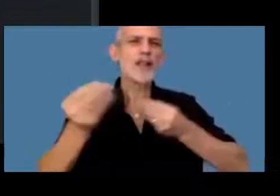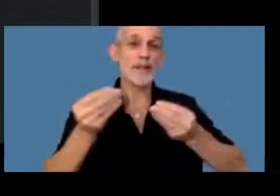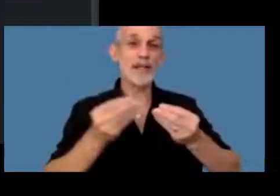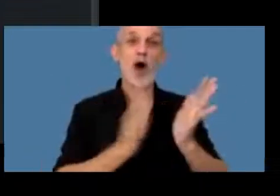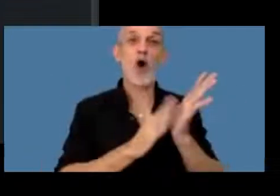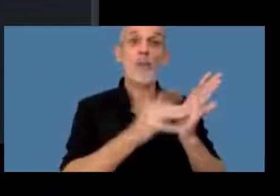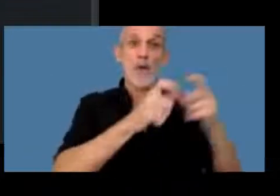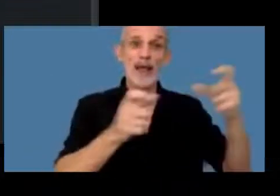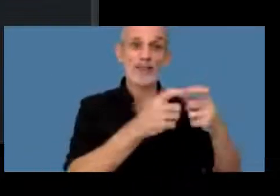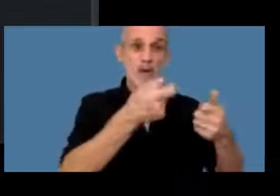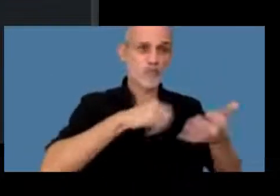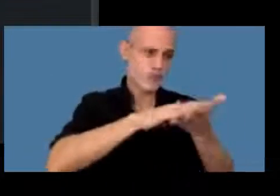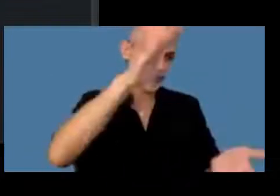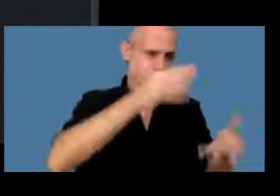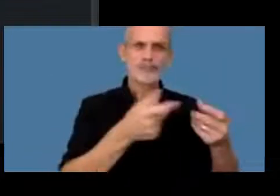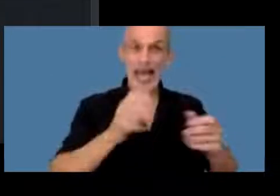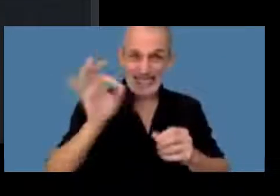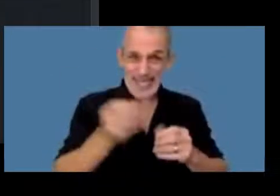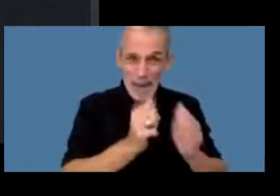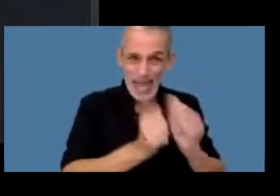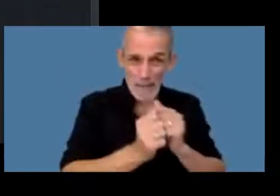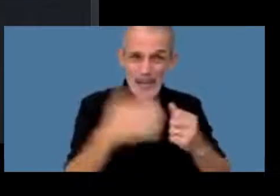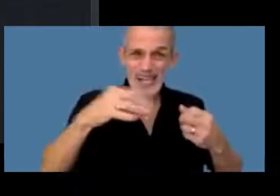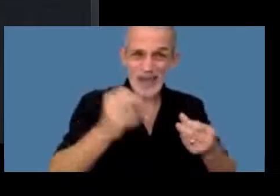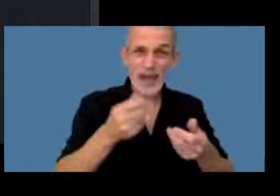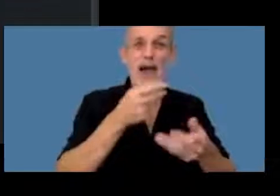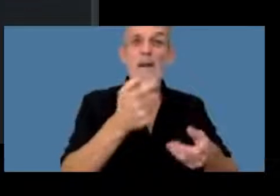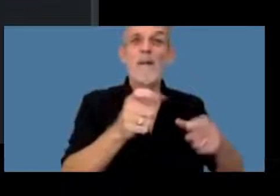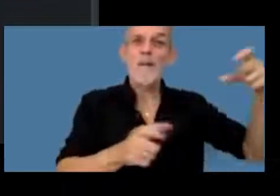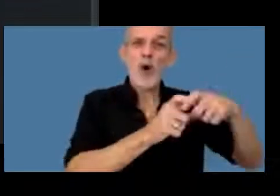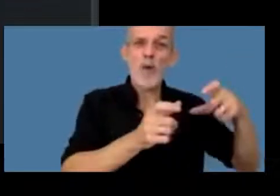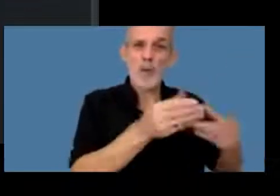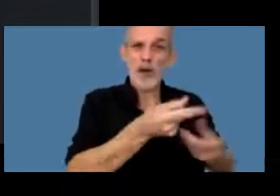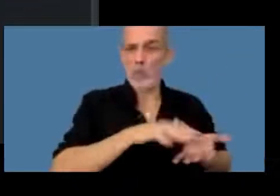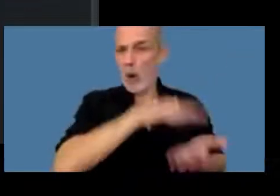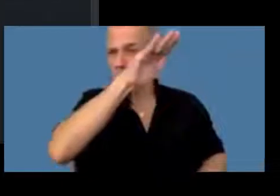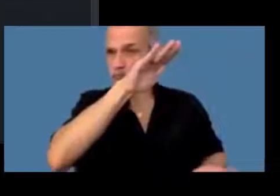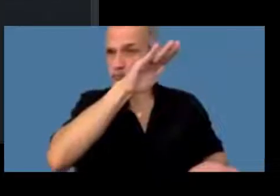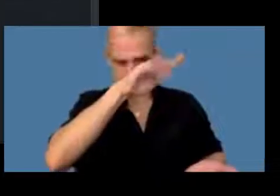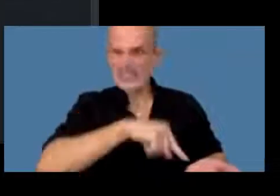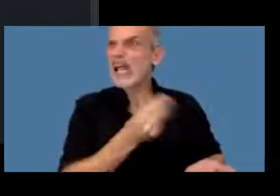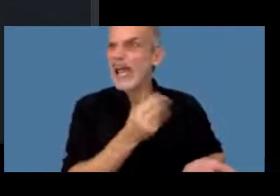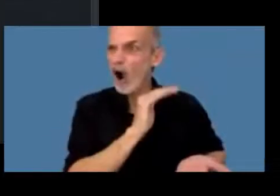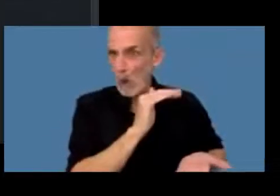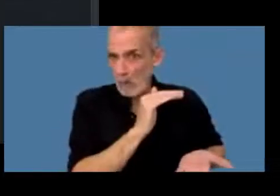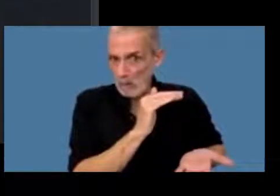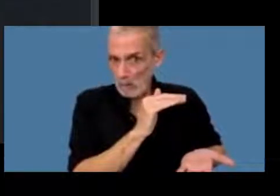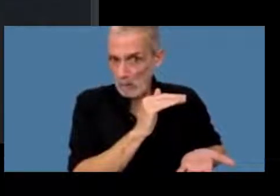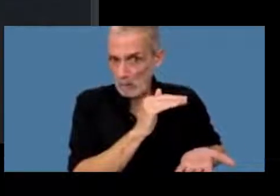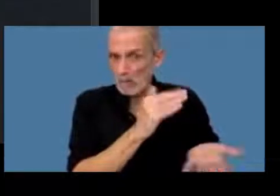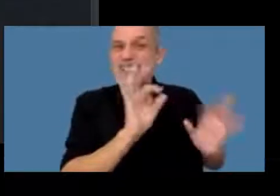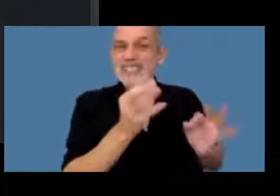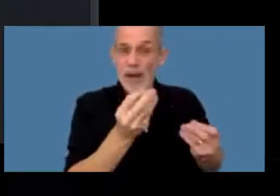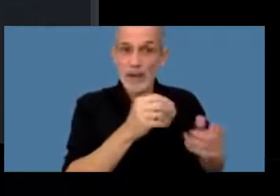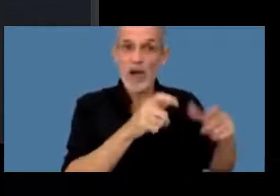recibimos. ¿Saben las empresas todo lo que tienen que hacer con todos los comprobantes que reciben? ¿No? En donde hay comprobantes que tienen